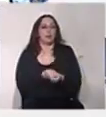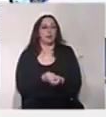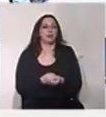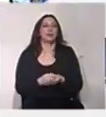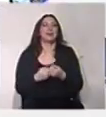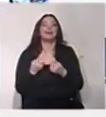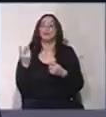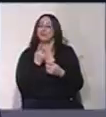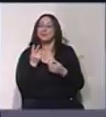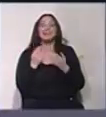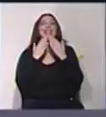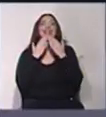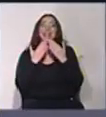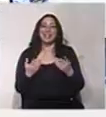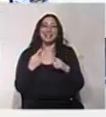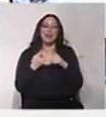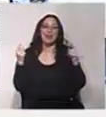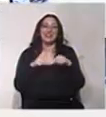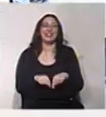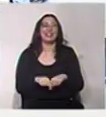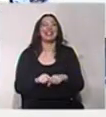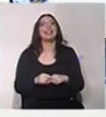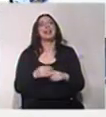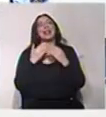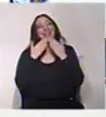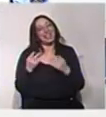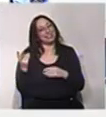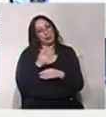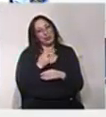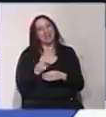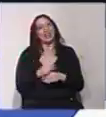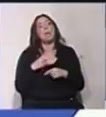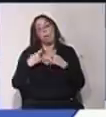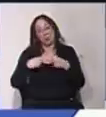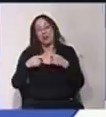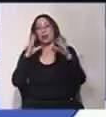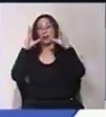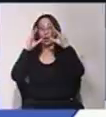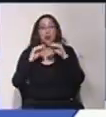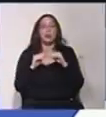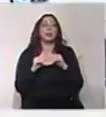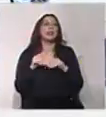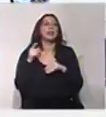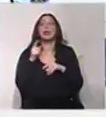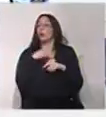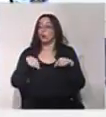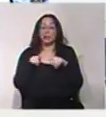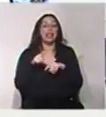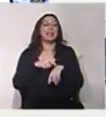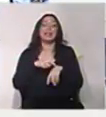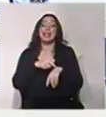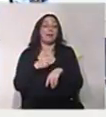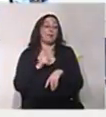bueno, Gabriela. Gracias por haber venido. Podríamos seguir hablando toda la noche, pero ni ustedes ni nosotros tenemos todo ese